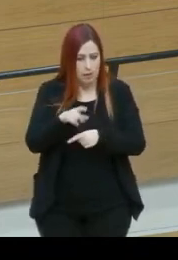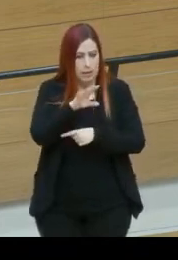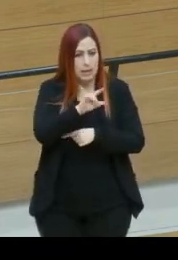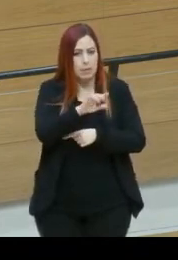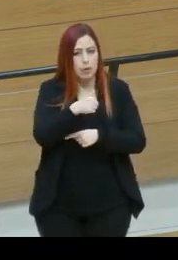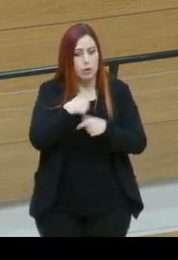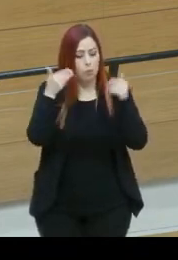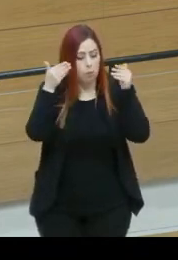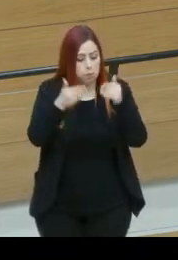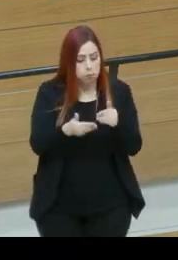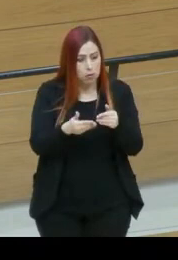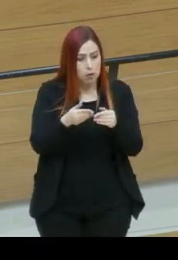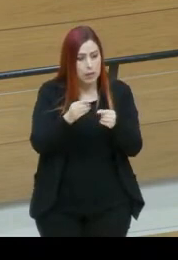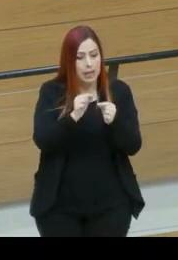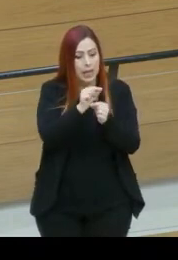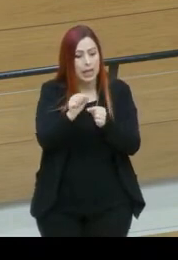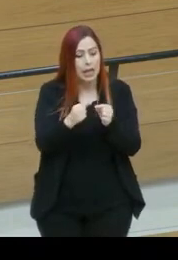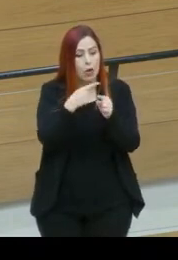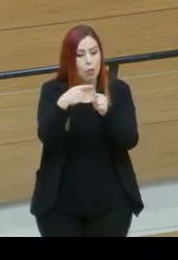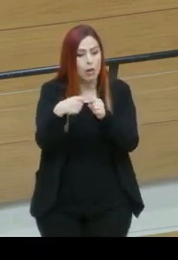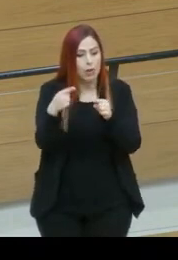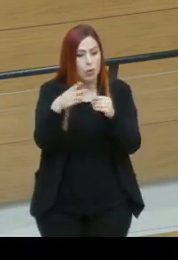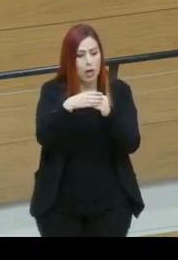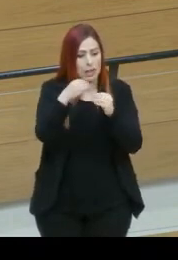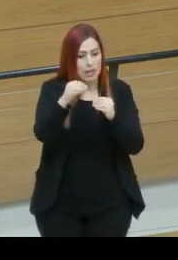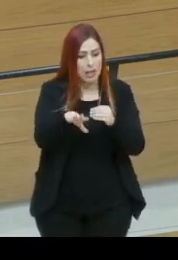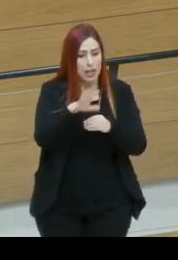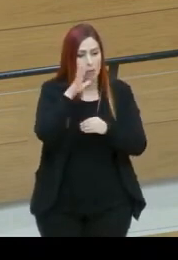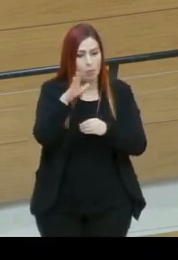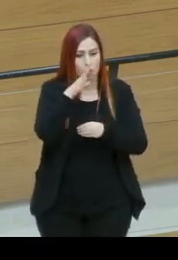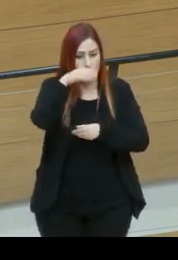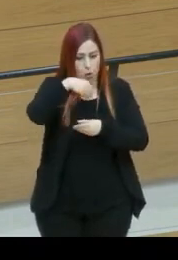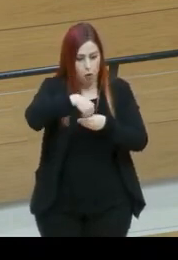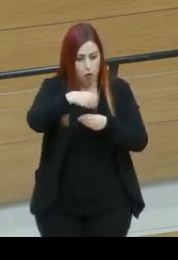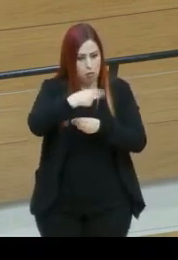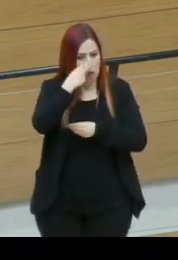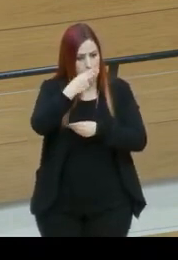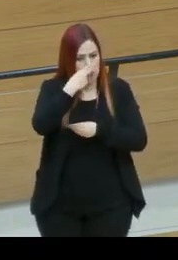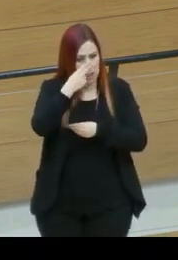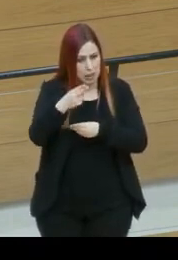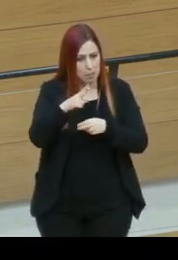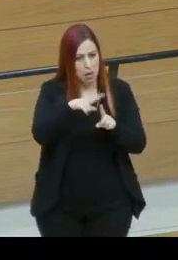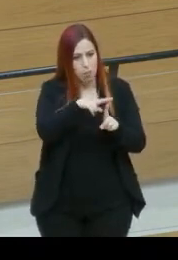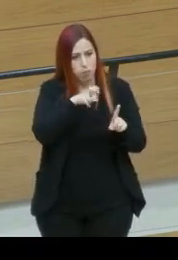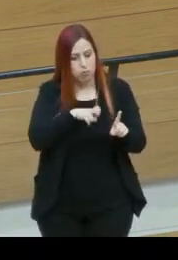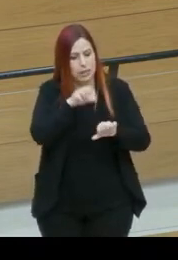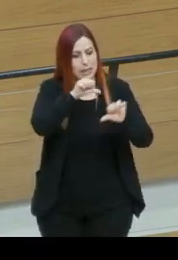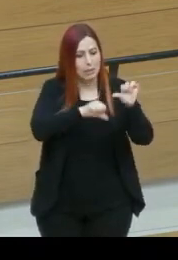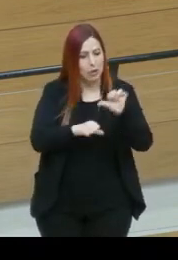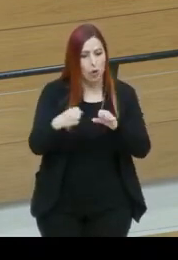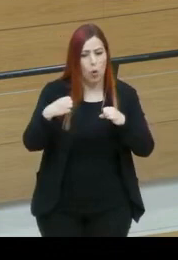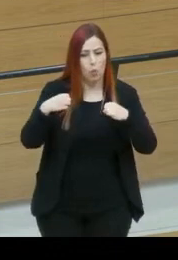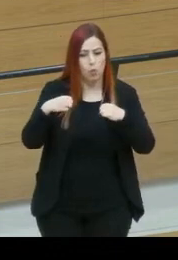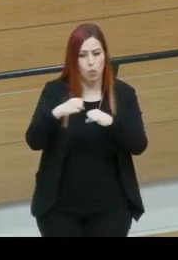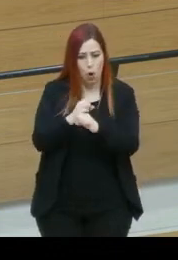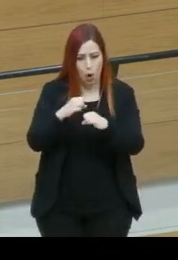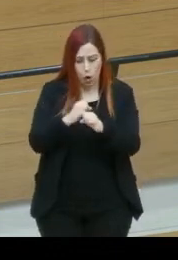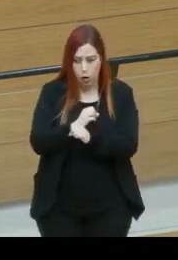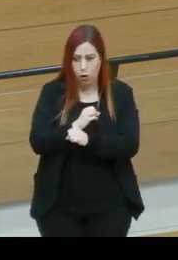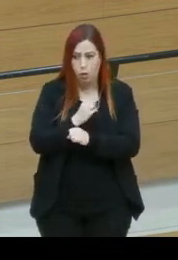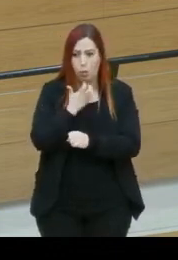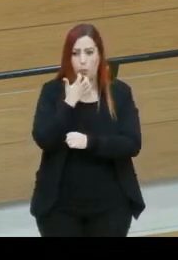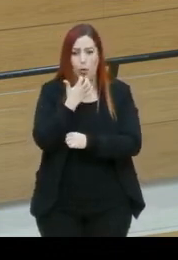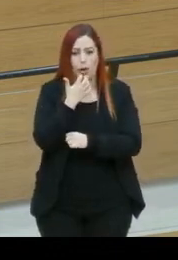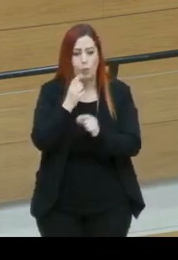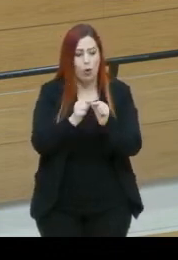me centro en las nanopartículas de sílice porque tienen propiedades muy interesantes desde el punto de vista químico y biológico. Y es que, entre otras cosas también, tienen